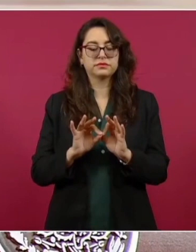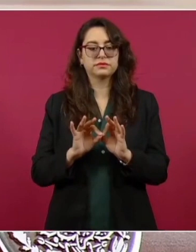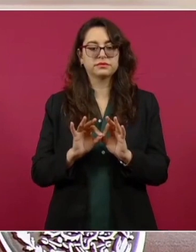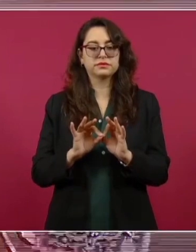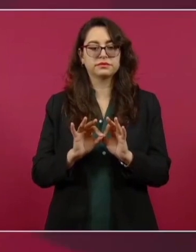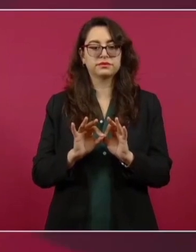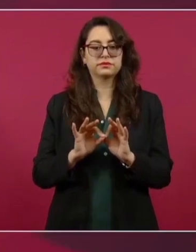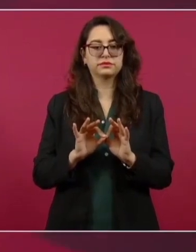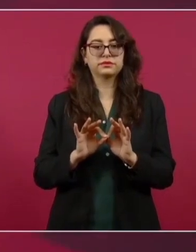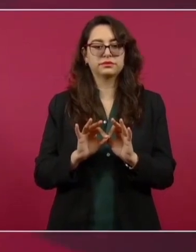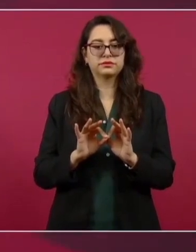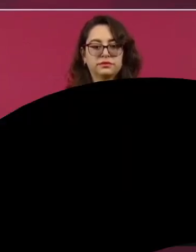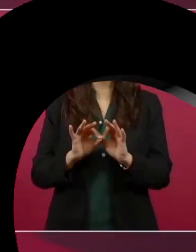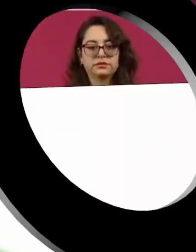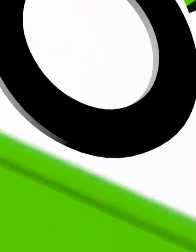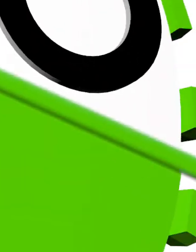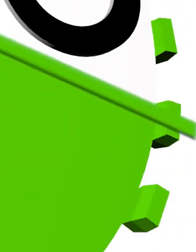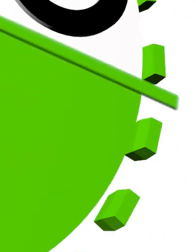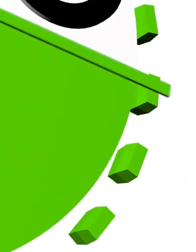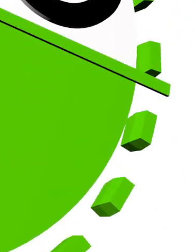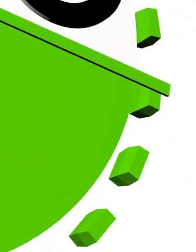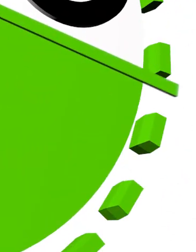Miami solo detrás de Max verstappen